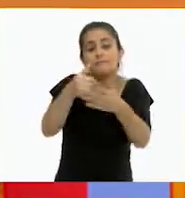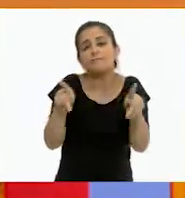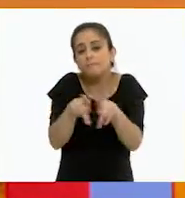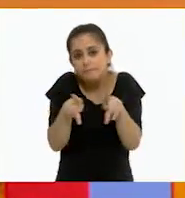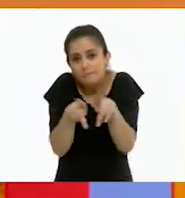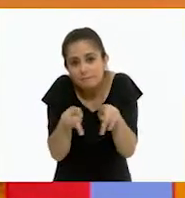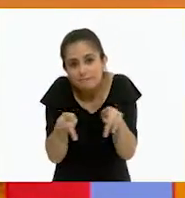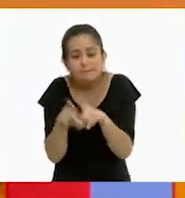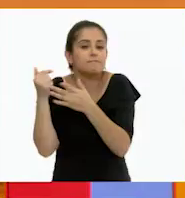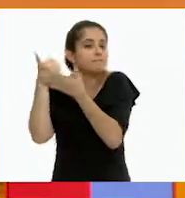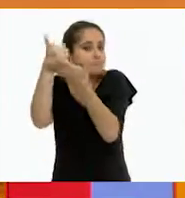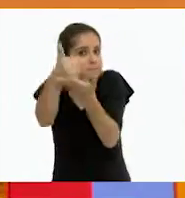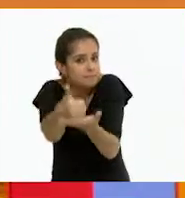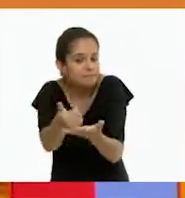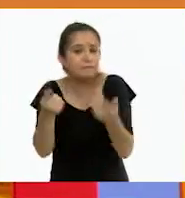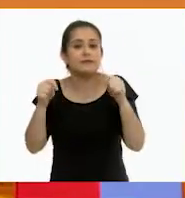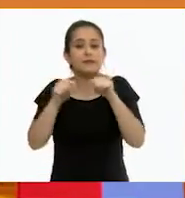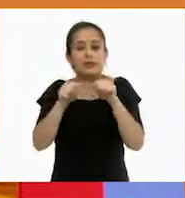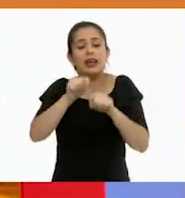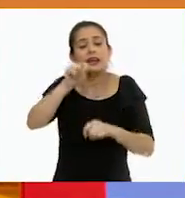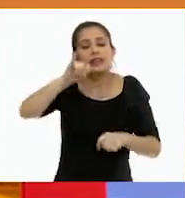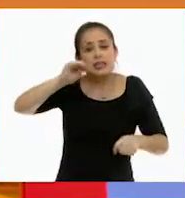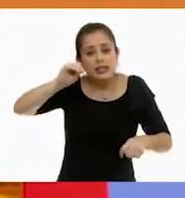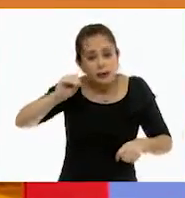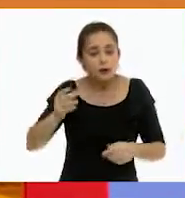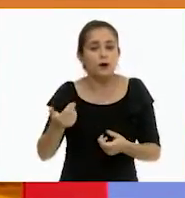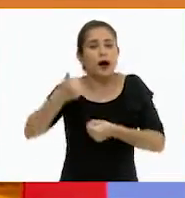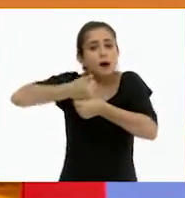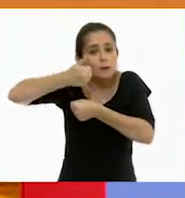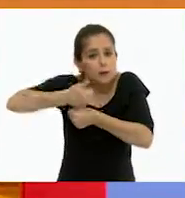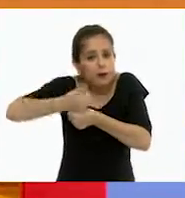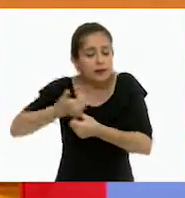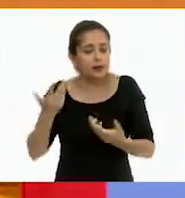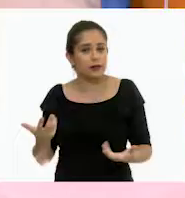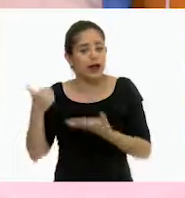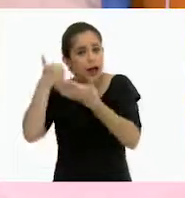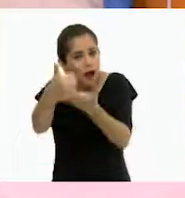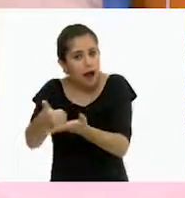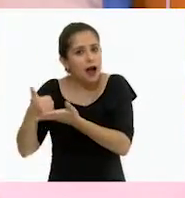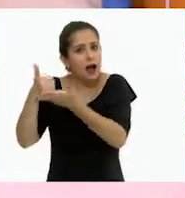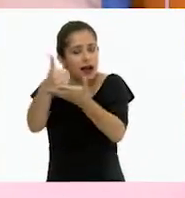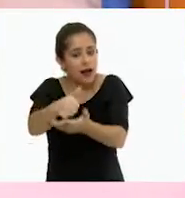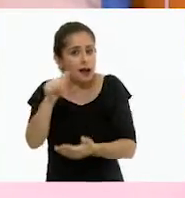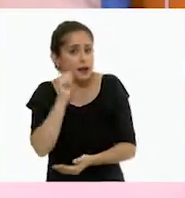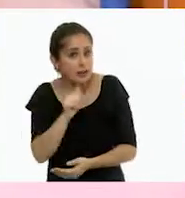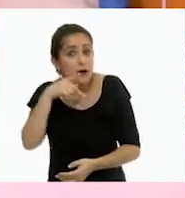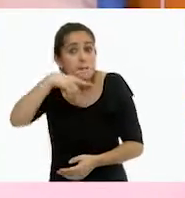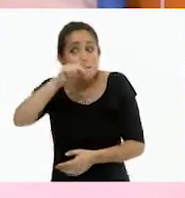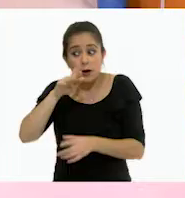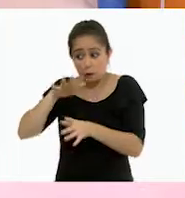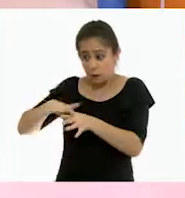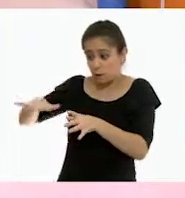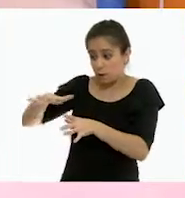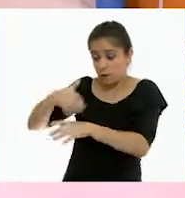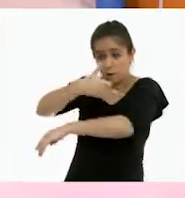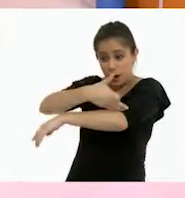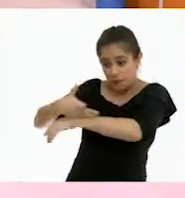primos. Nuestros primos, los tíos, los abuelitos. Pero también fuera de nuestra